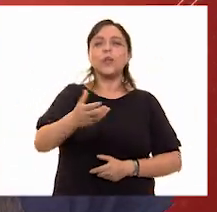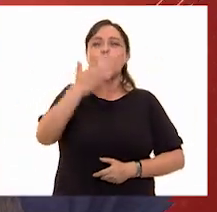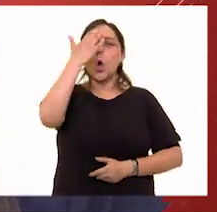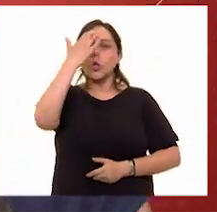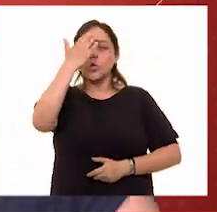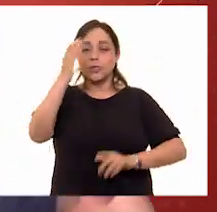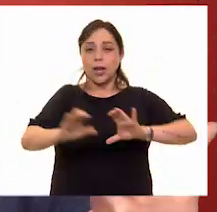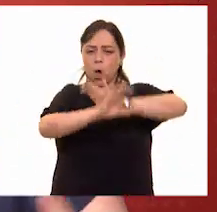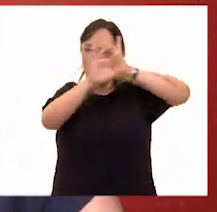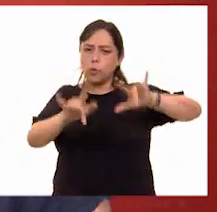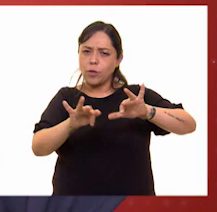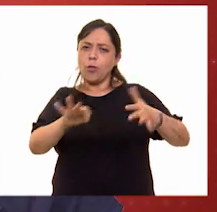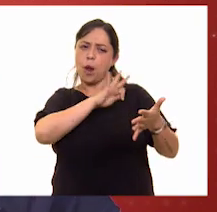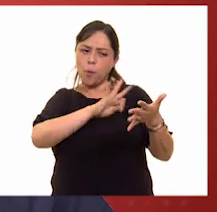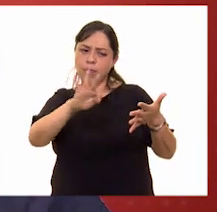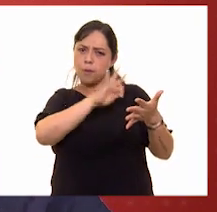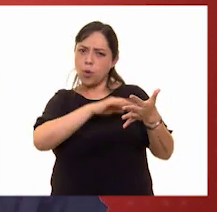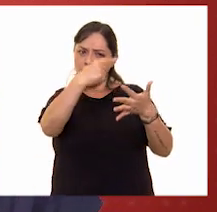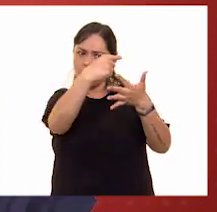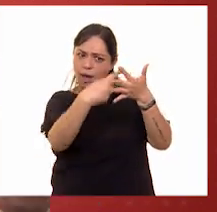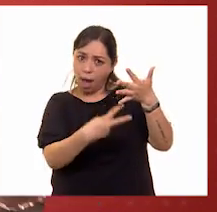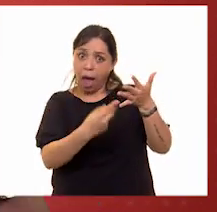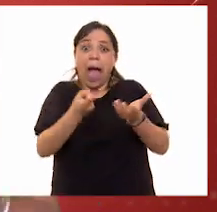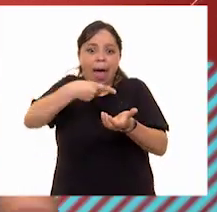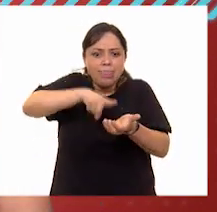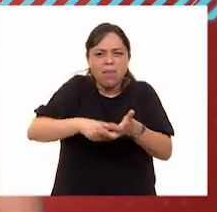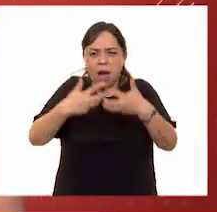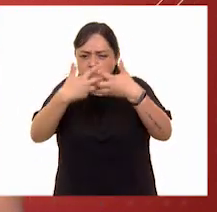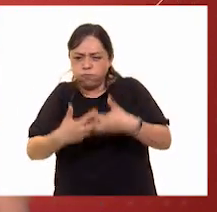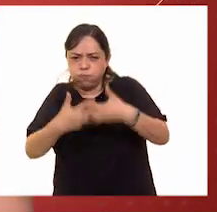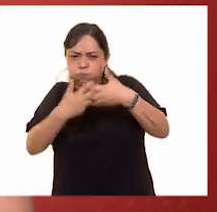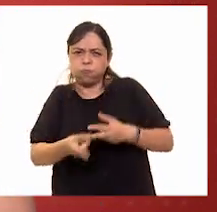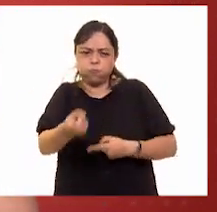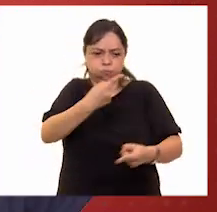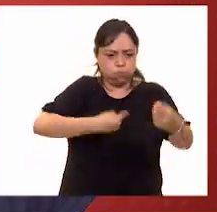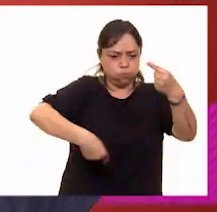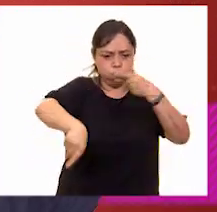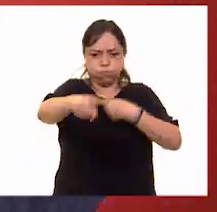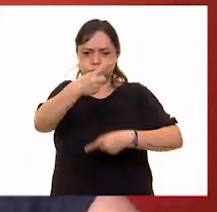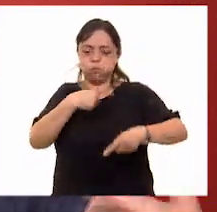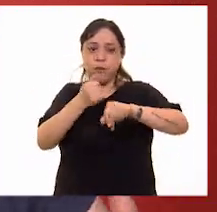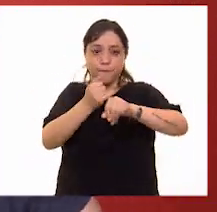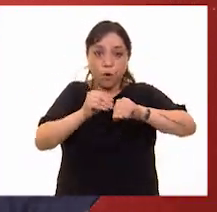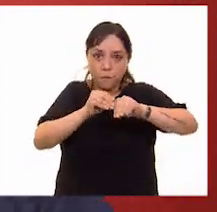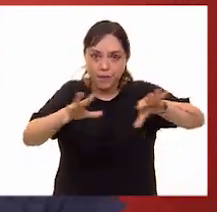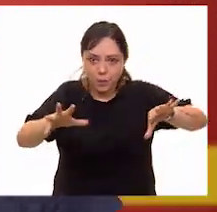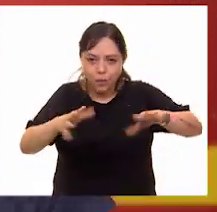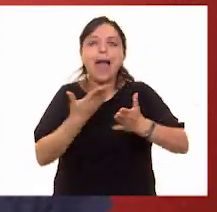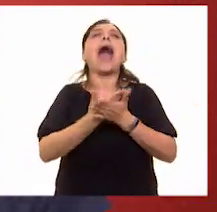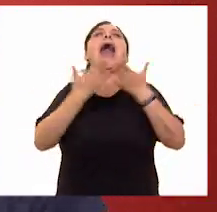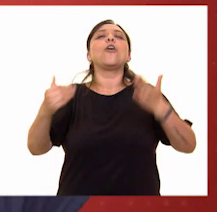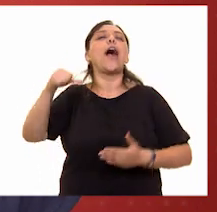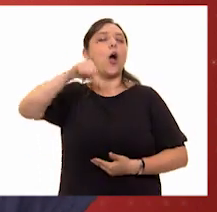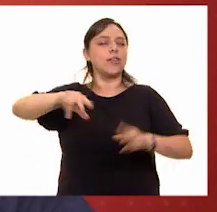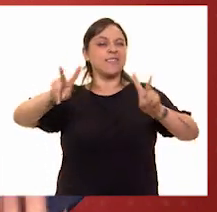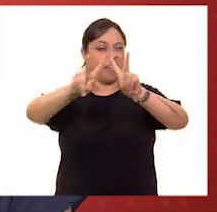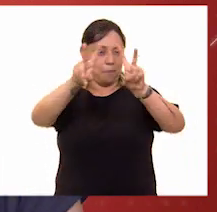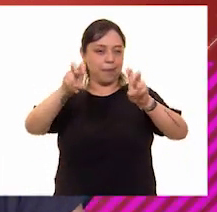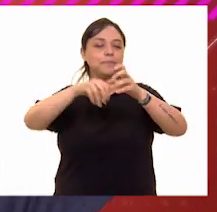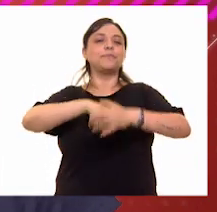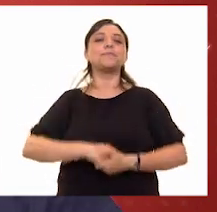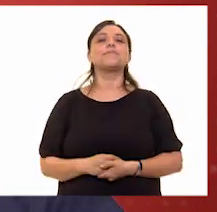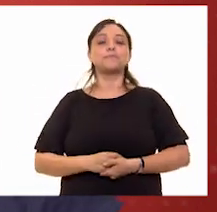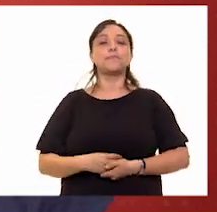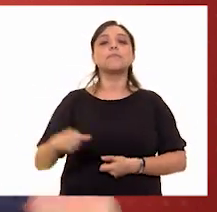una computadora y cómo viaja la información en ella, como en la red de clasificación. Ahora, vayamos al tema de hoy, el cual